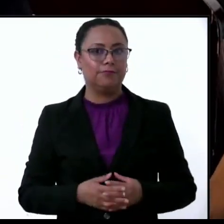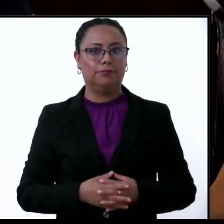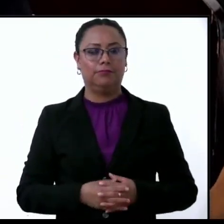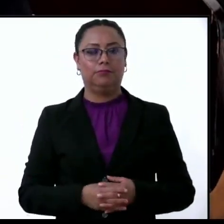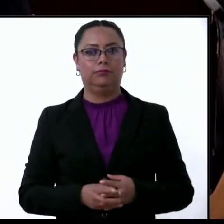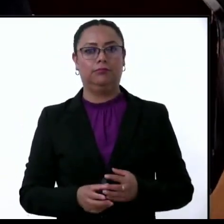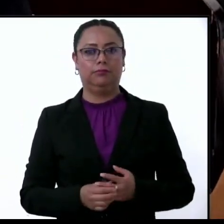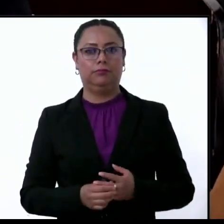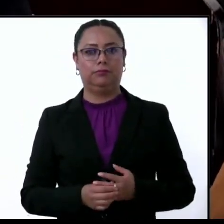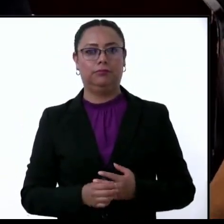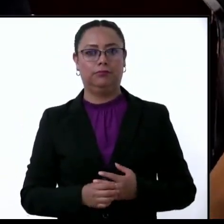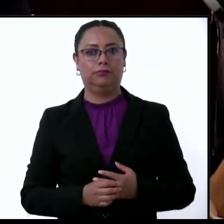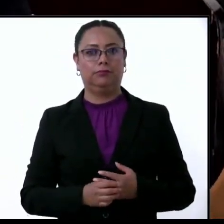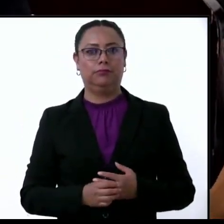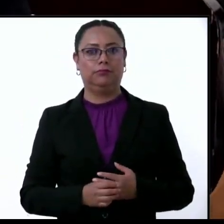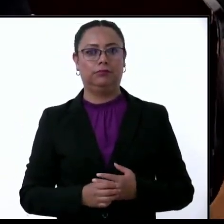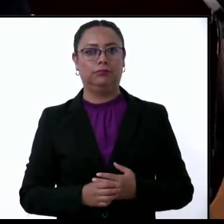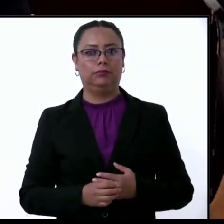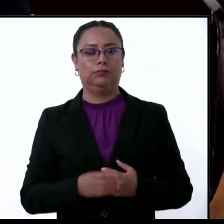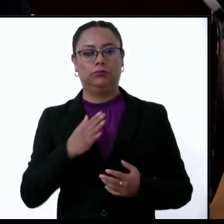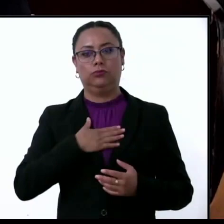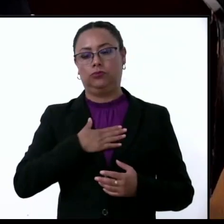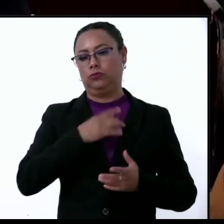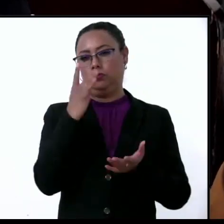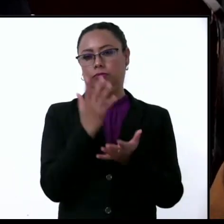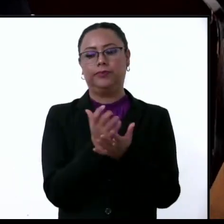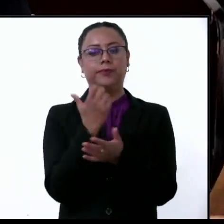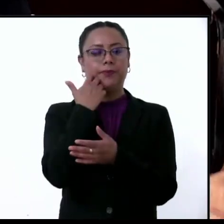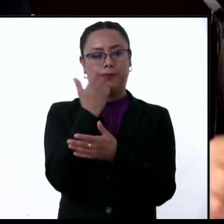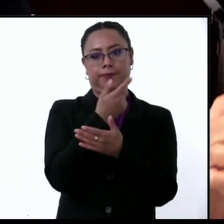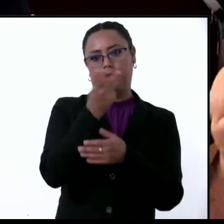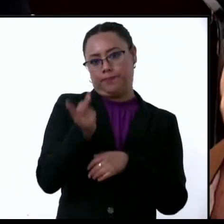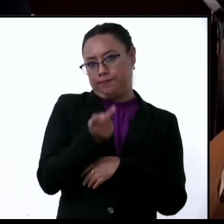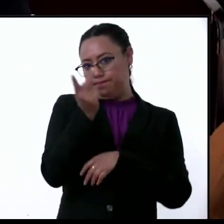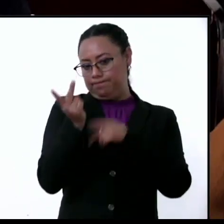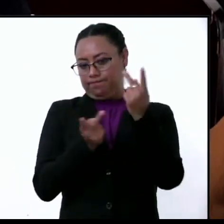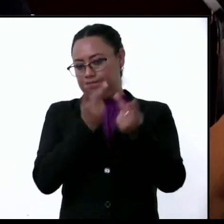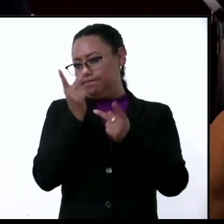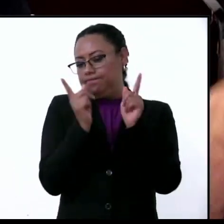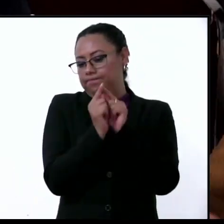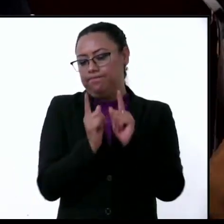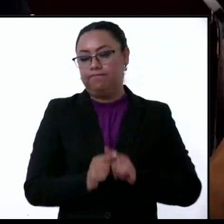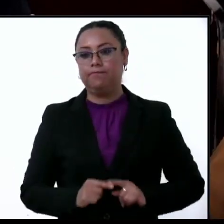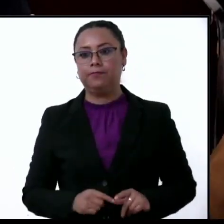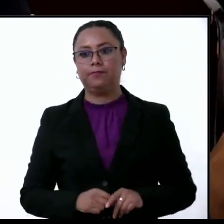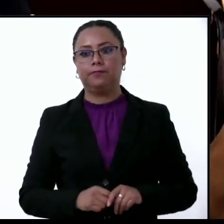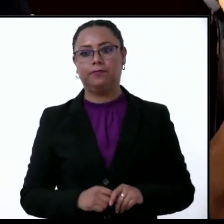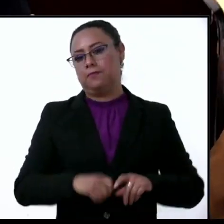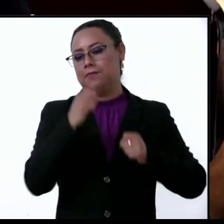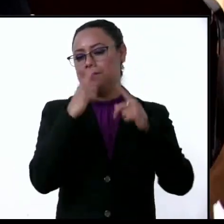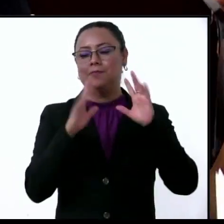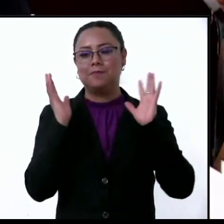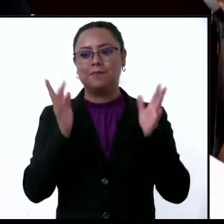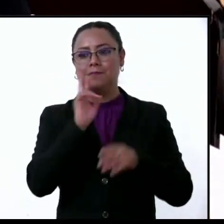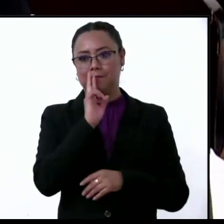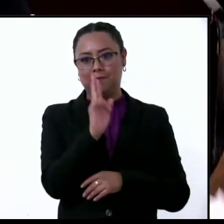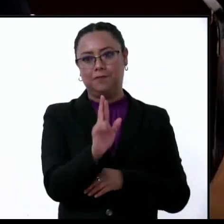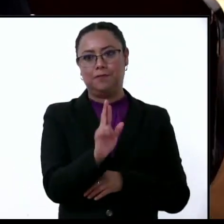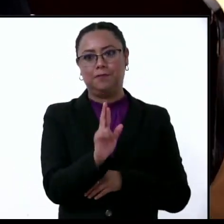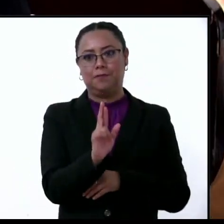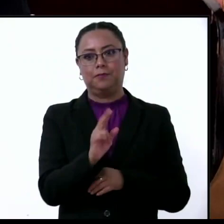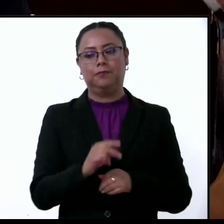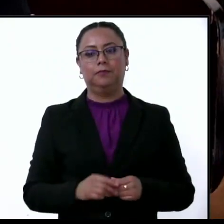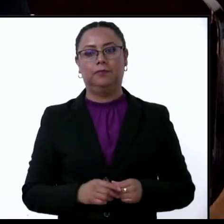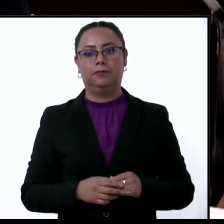Pues quiero solo plantear unas pequeñas preguntas que creo que ya algunas ya están